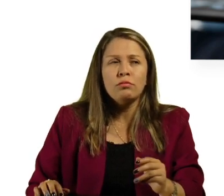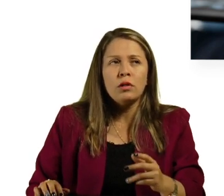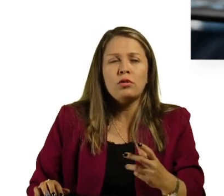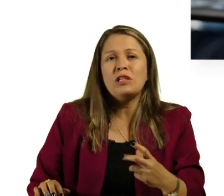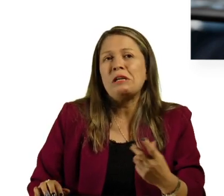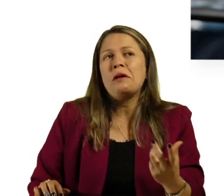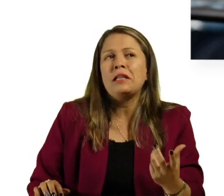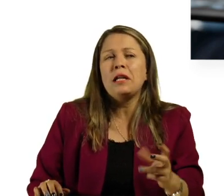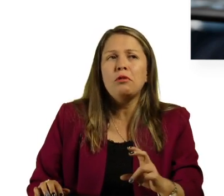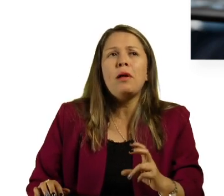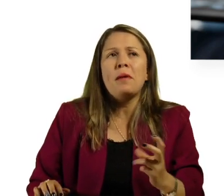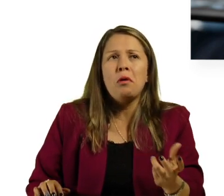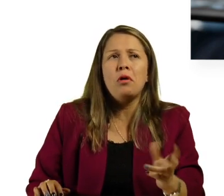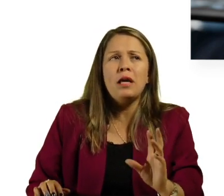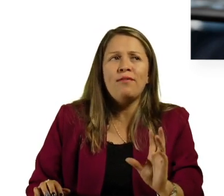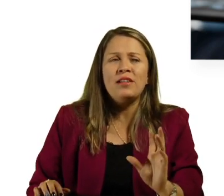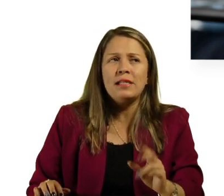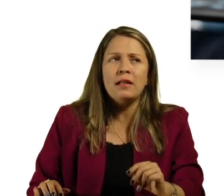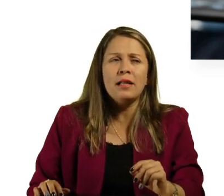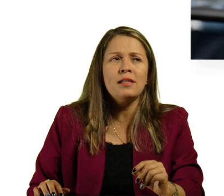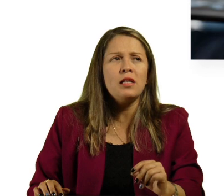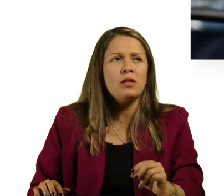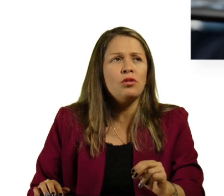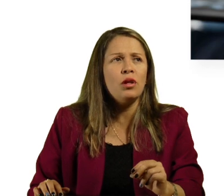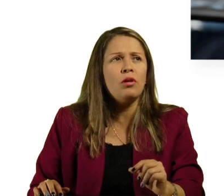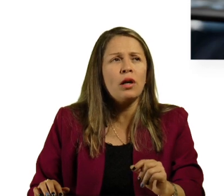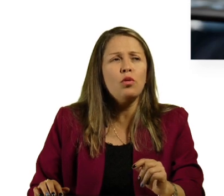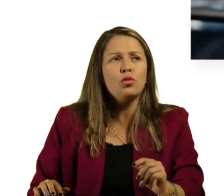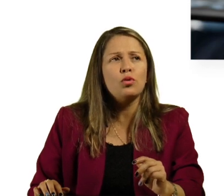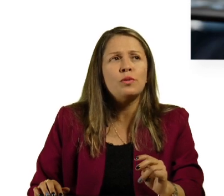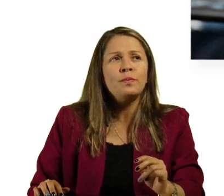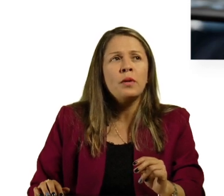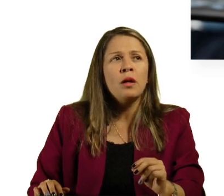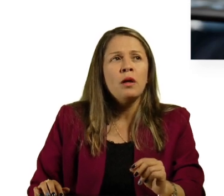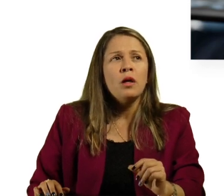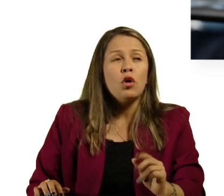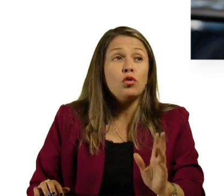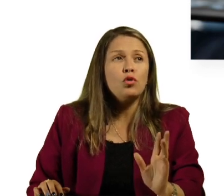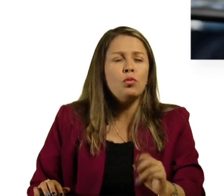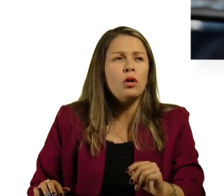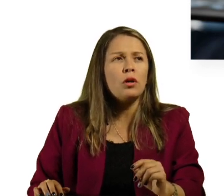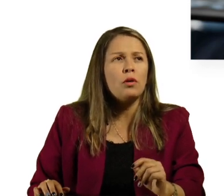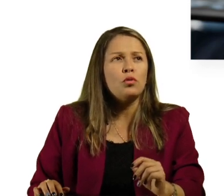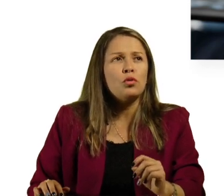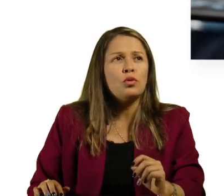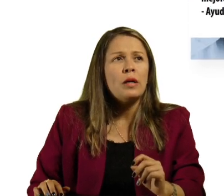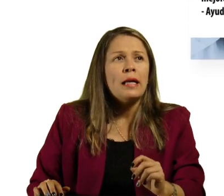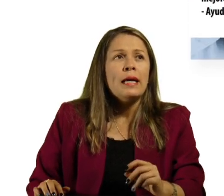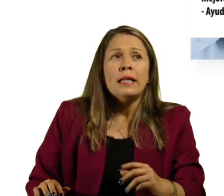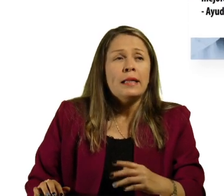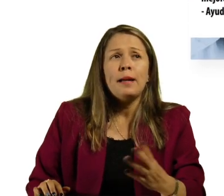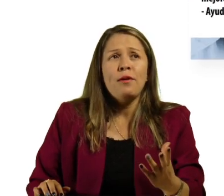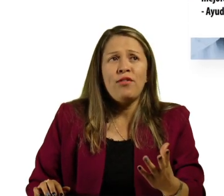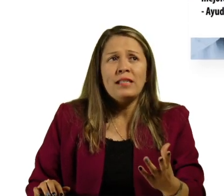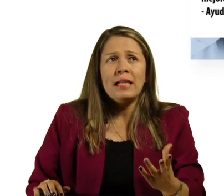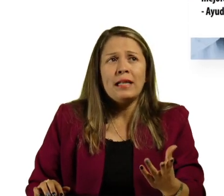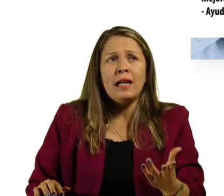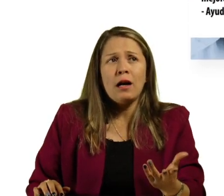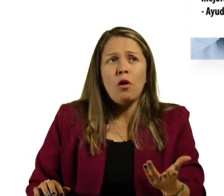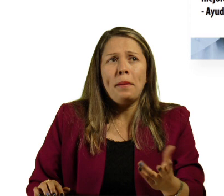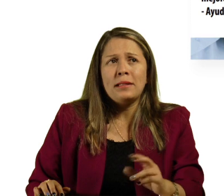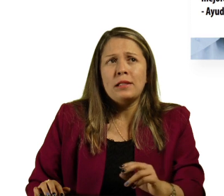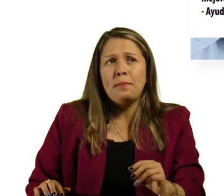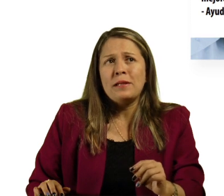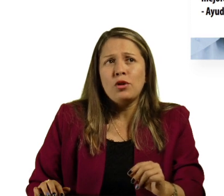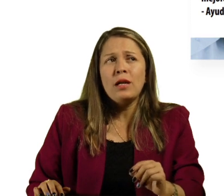recursos. Entonces, se va a tener una mejor y eficiente asignación de los recursos, consumo de los recursos. También facilitan